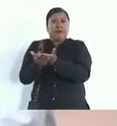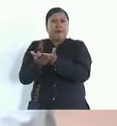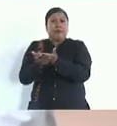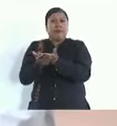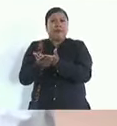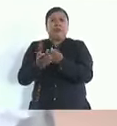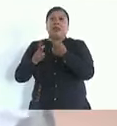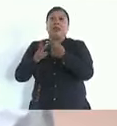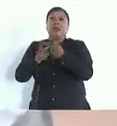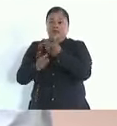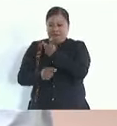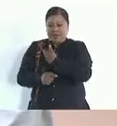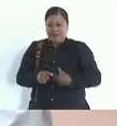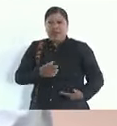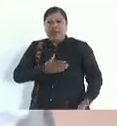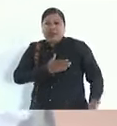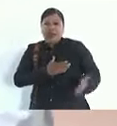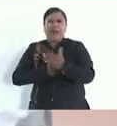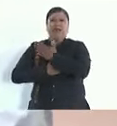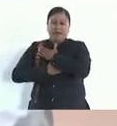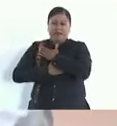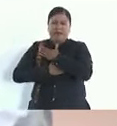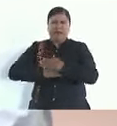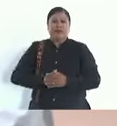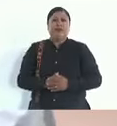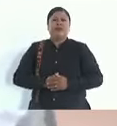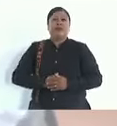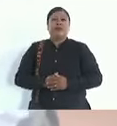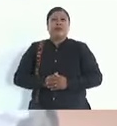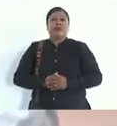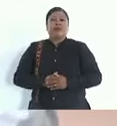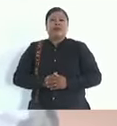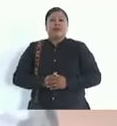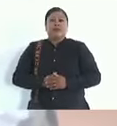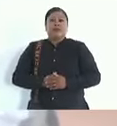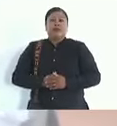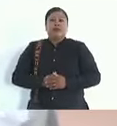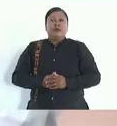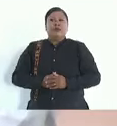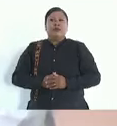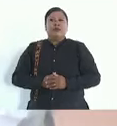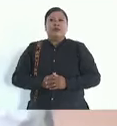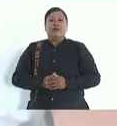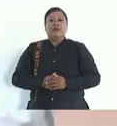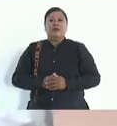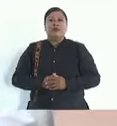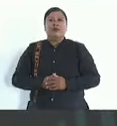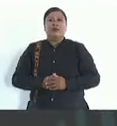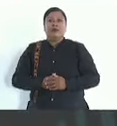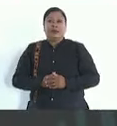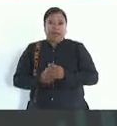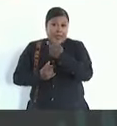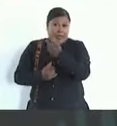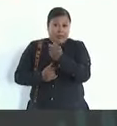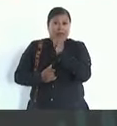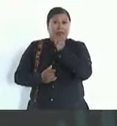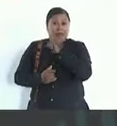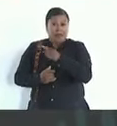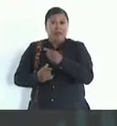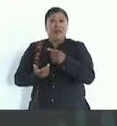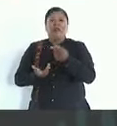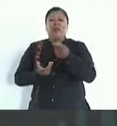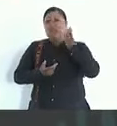a nuestra presidenta electa, doctora Claudia Sheinbaum Pardo, así como al Poder